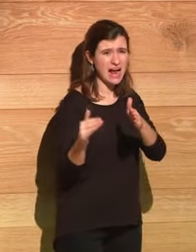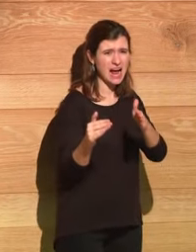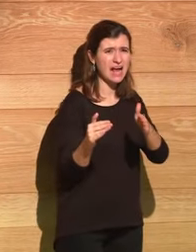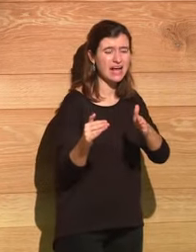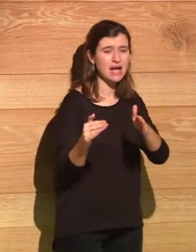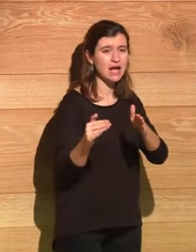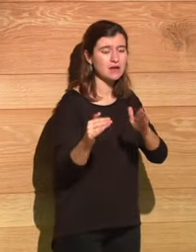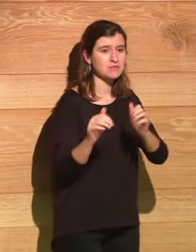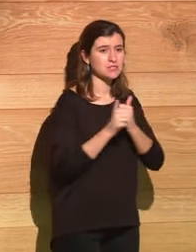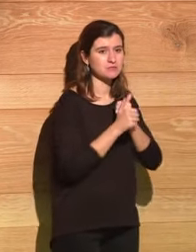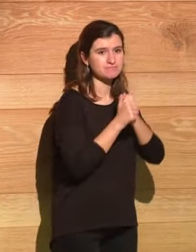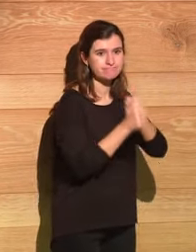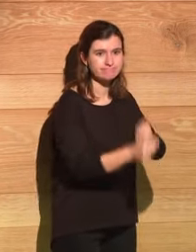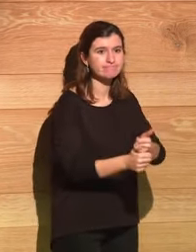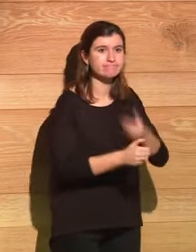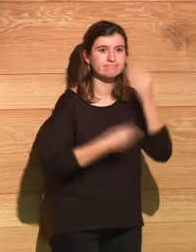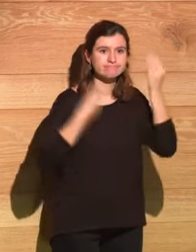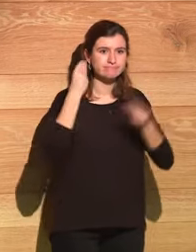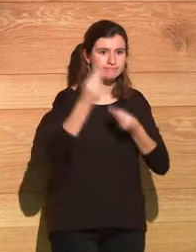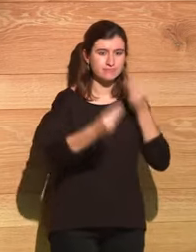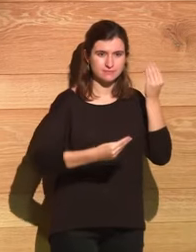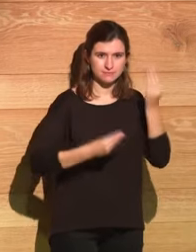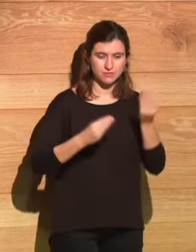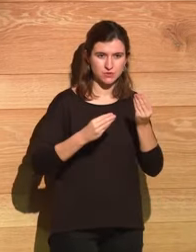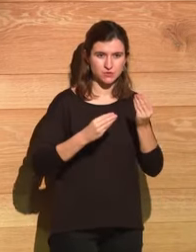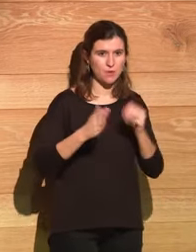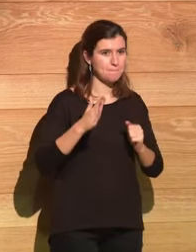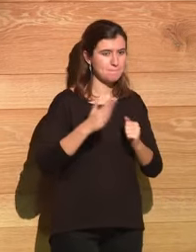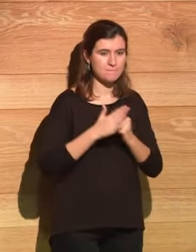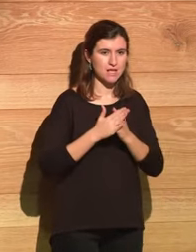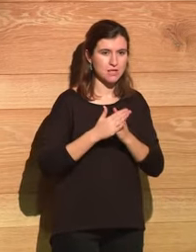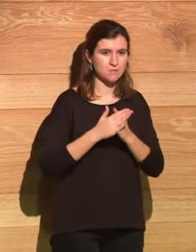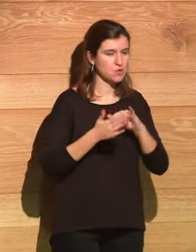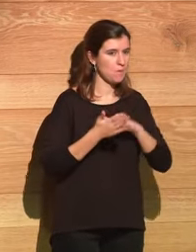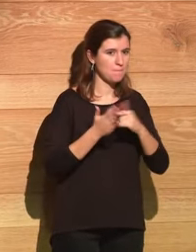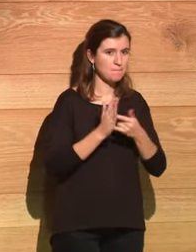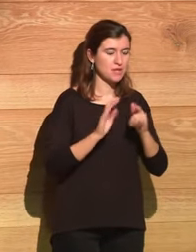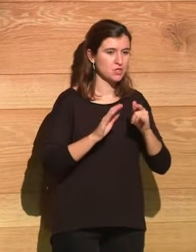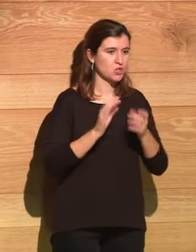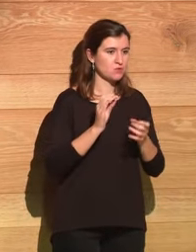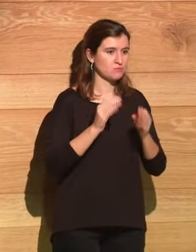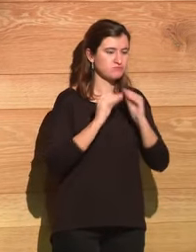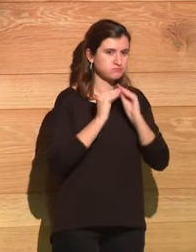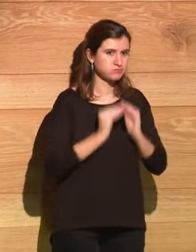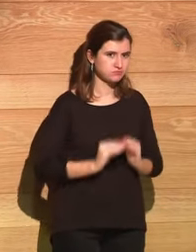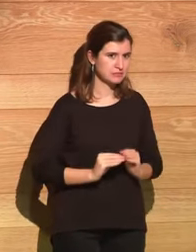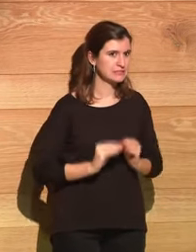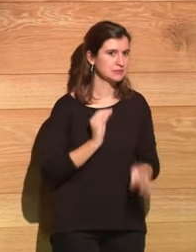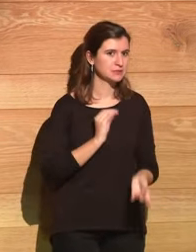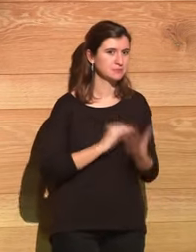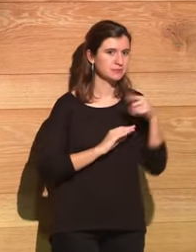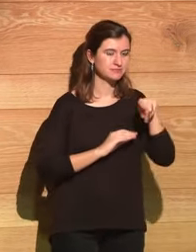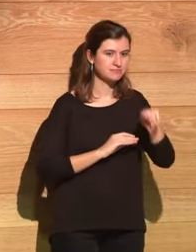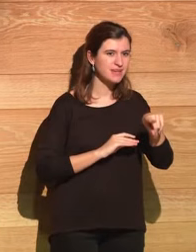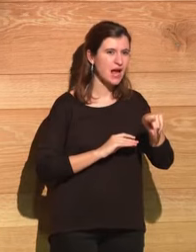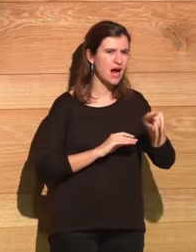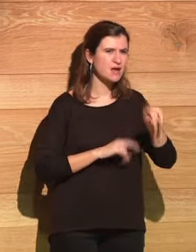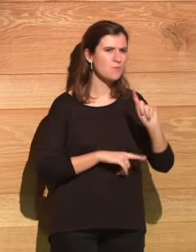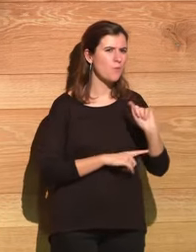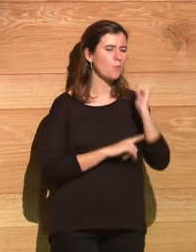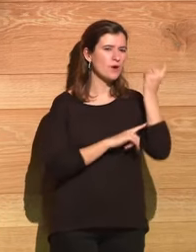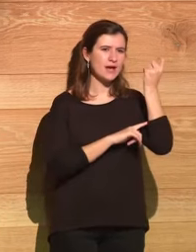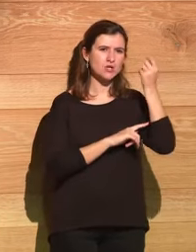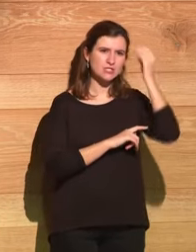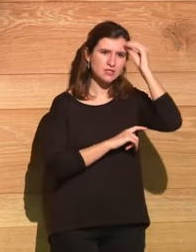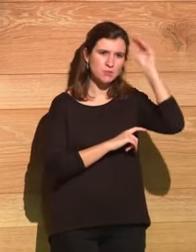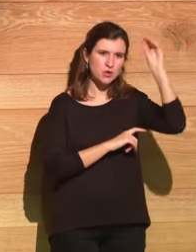hacia consideraciones y máximas de las que he formado un método, con el cual me parece que podré lograr gradualmente aumentar